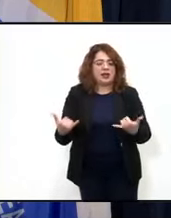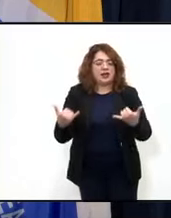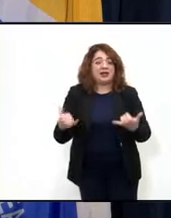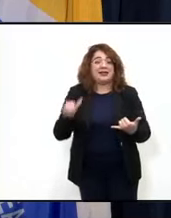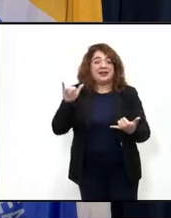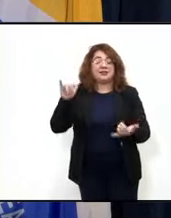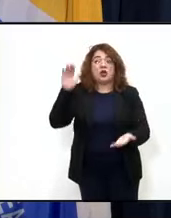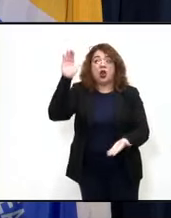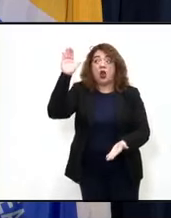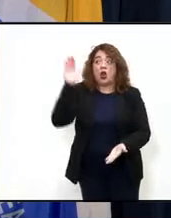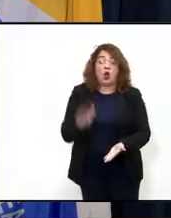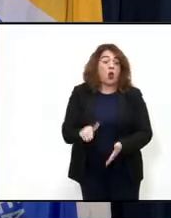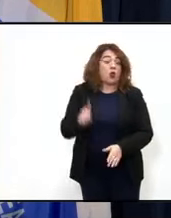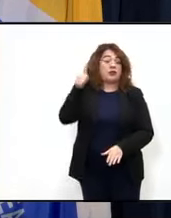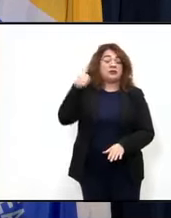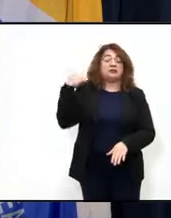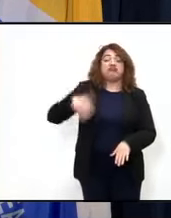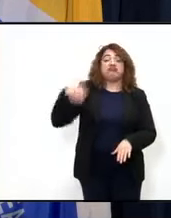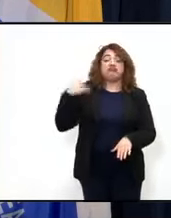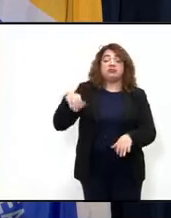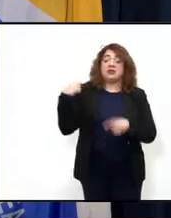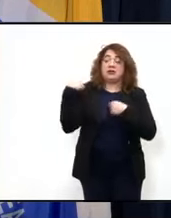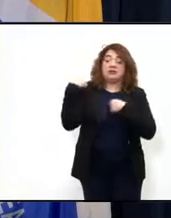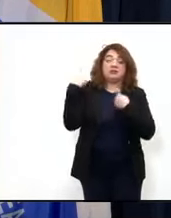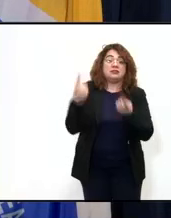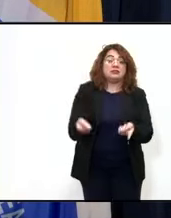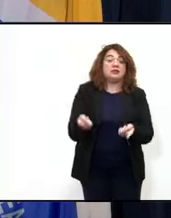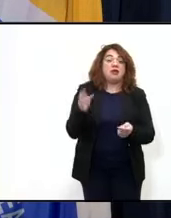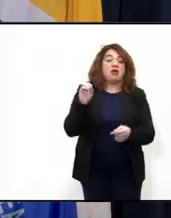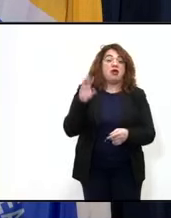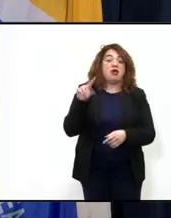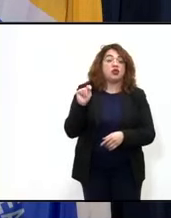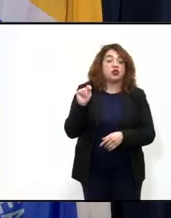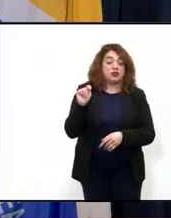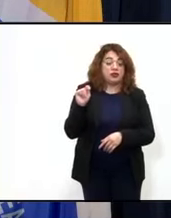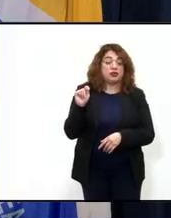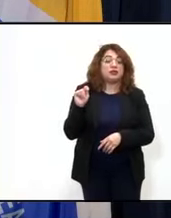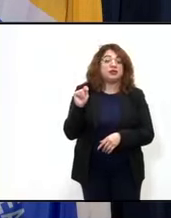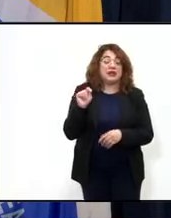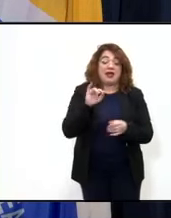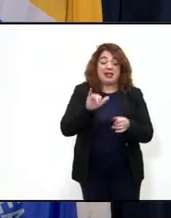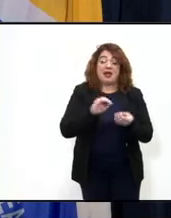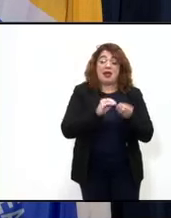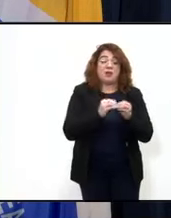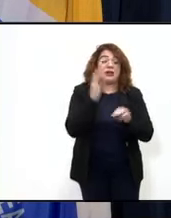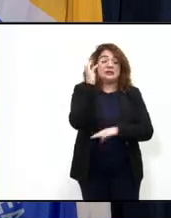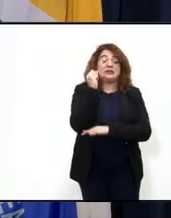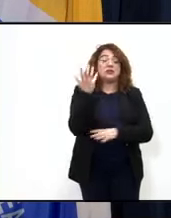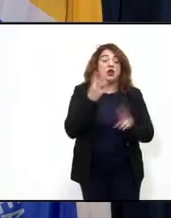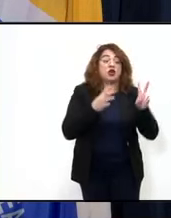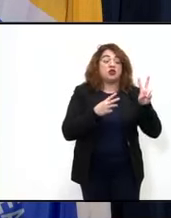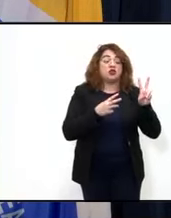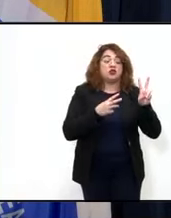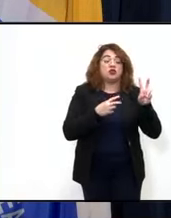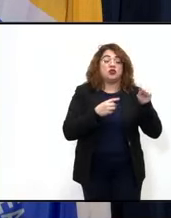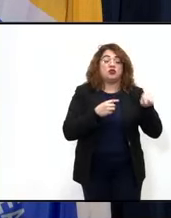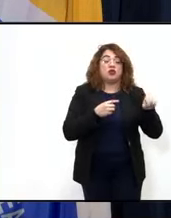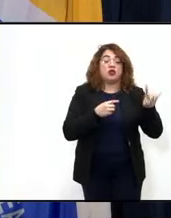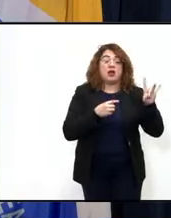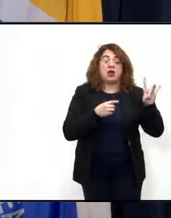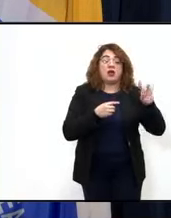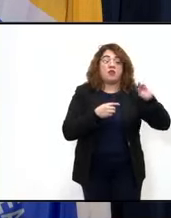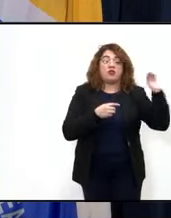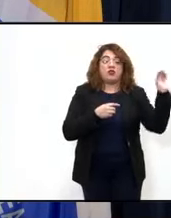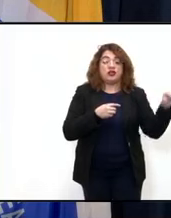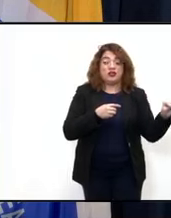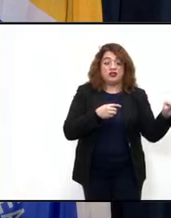tasa más baja desde octubre. Nuestro nivel más bajo durante la pandemia fue del 2.8%